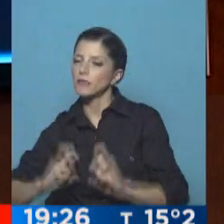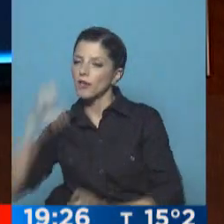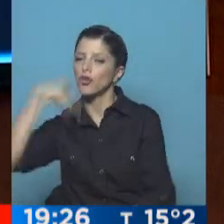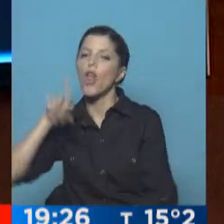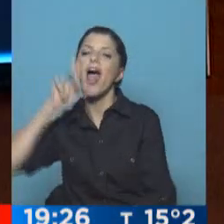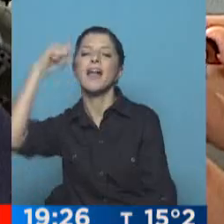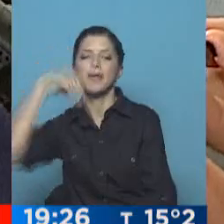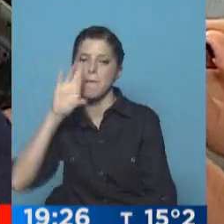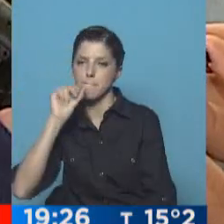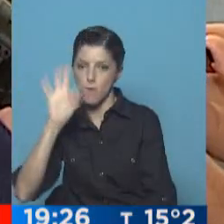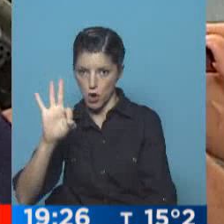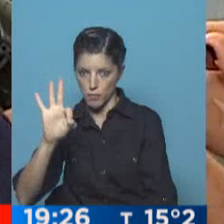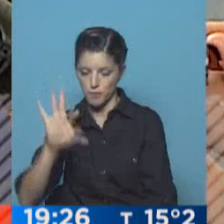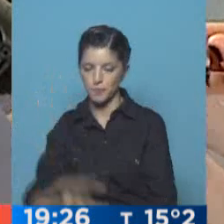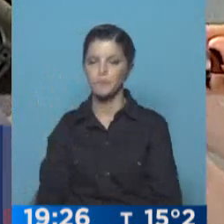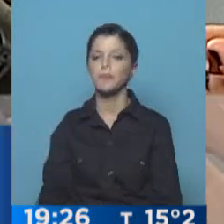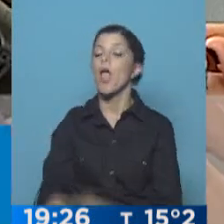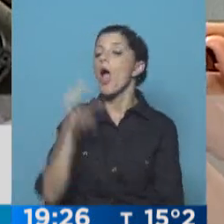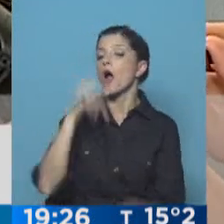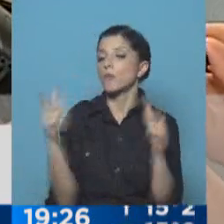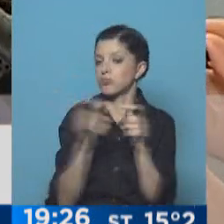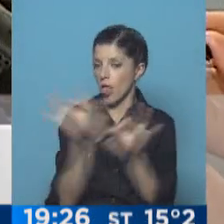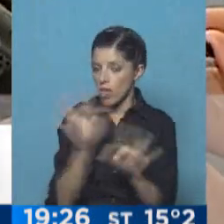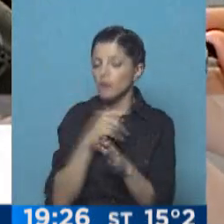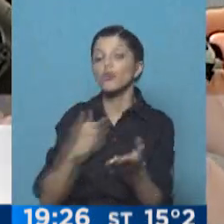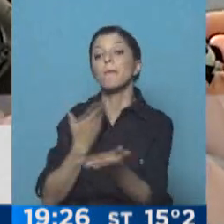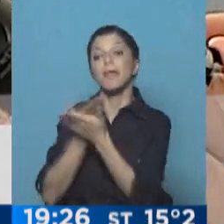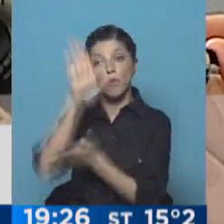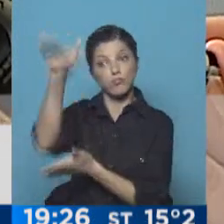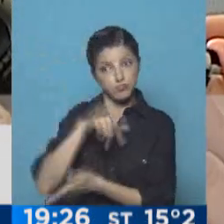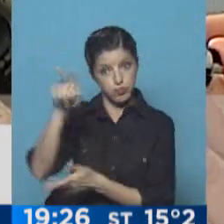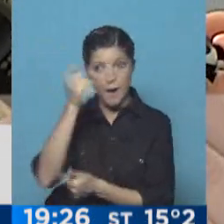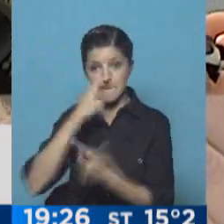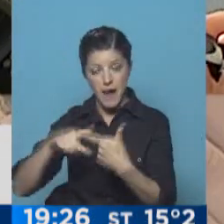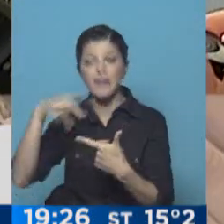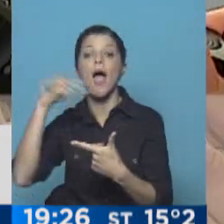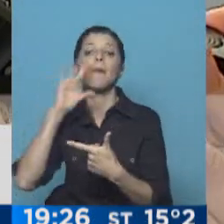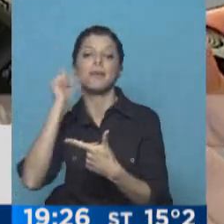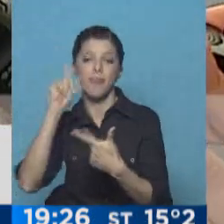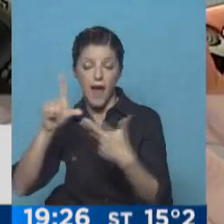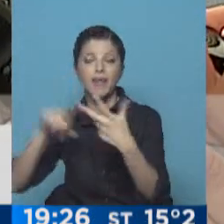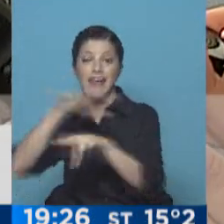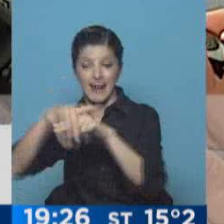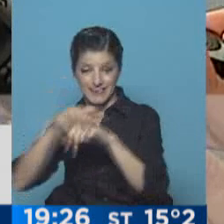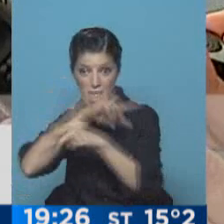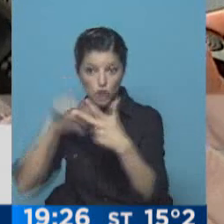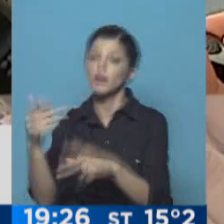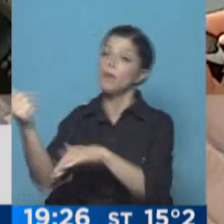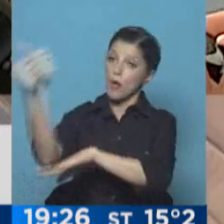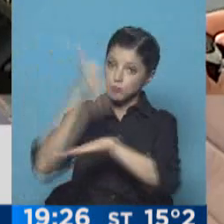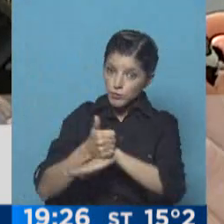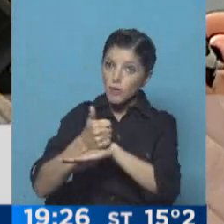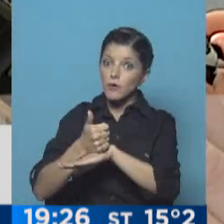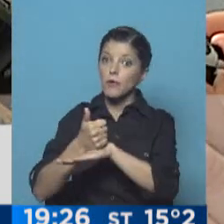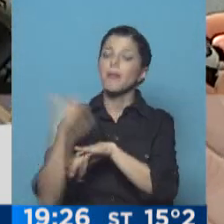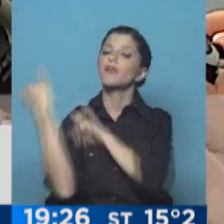En las sesiones, ya que todavía no fue tratado en comisión, el pedido de interpelación a Mauricio Macri, a María Eugenia Vidal y a Horacio Rodríguez Larreta para que se presenten, para que vengan al